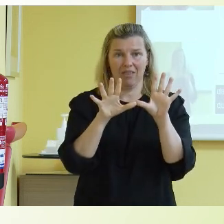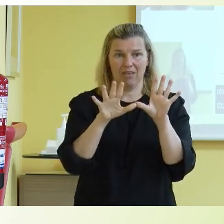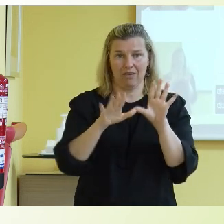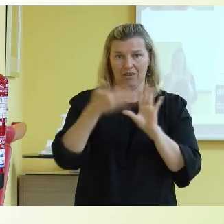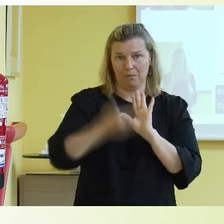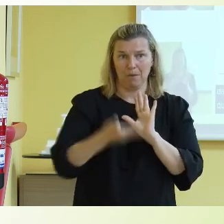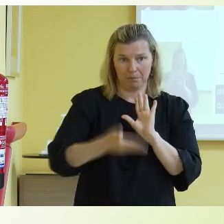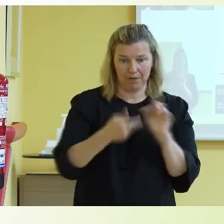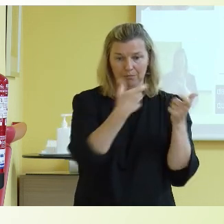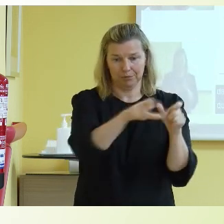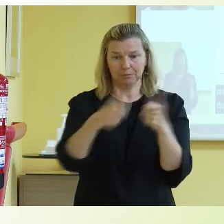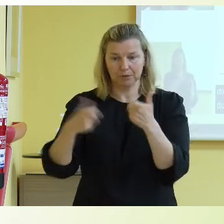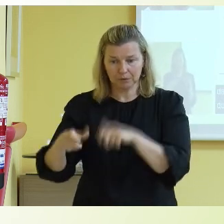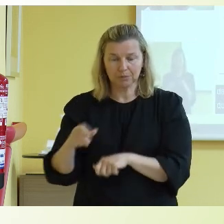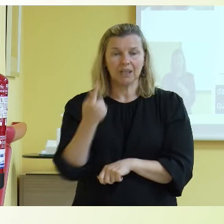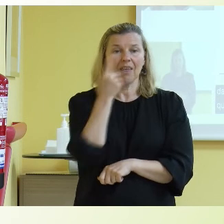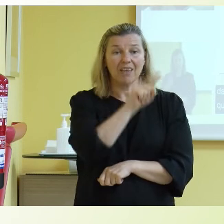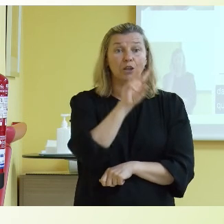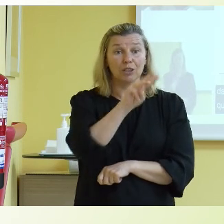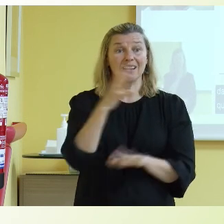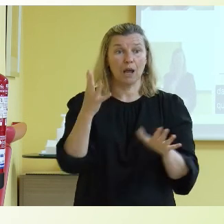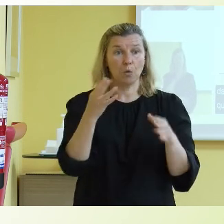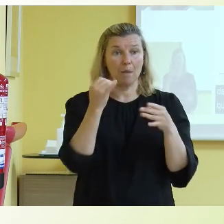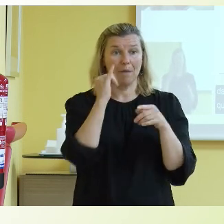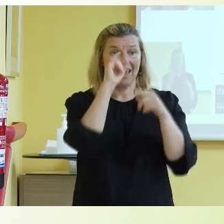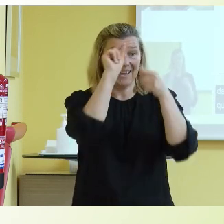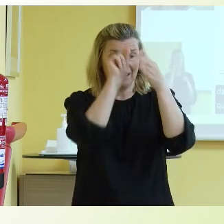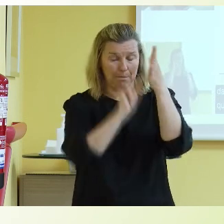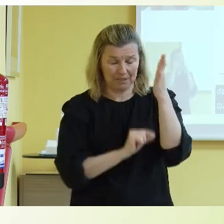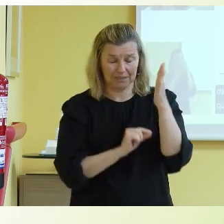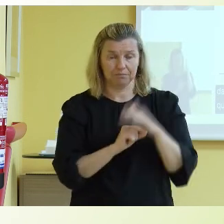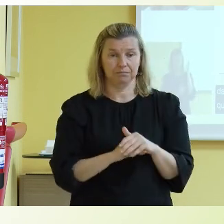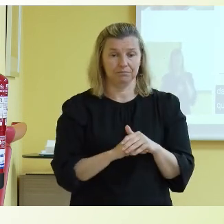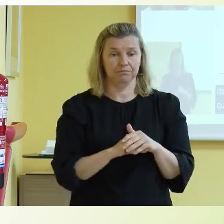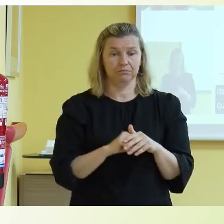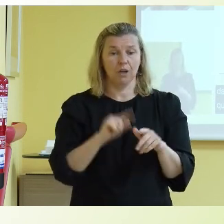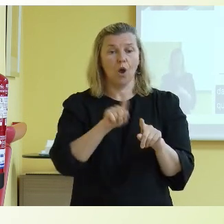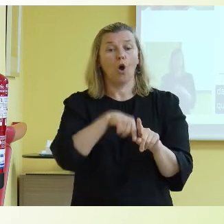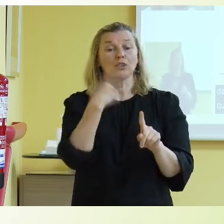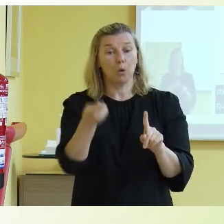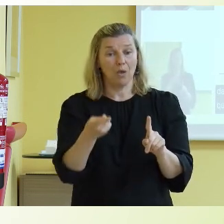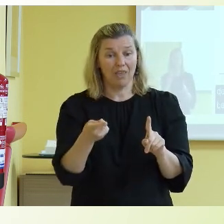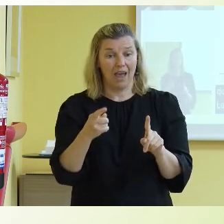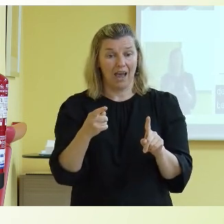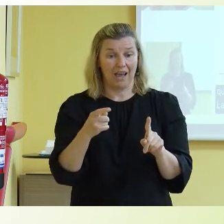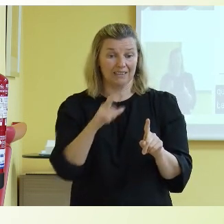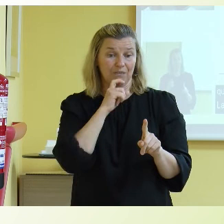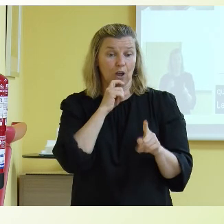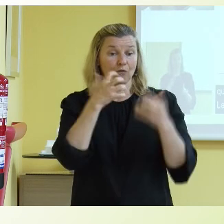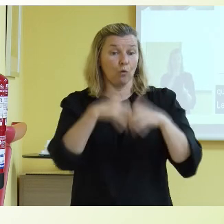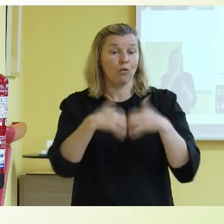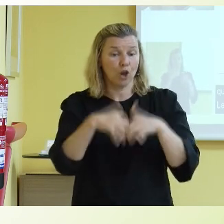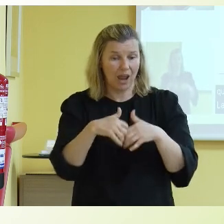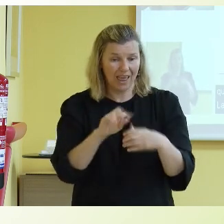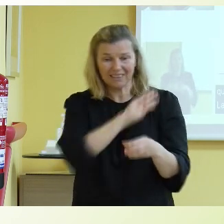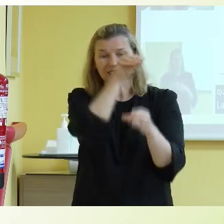en 139 ítems. La descripción de las consecuencias funcionales tiene en cuenta los siguientes